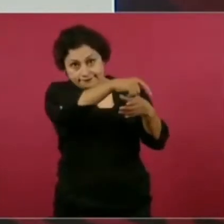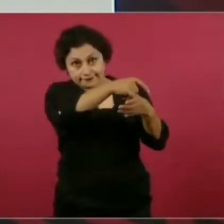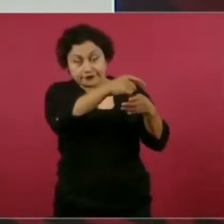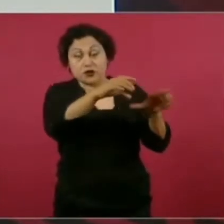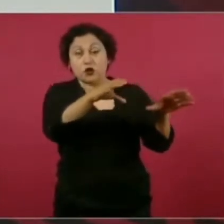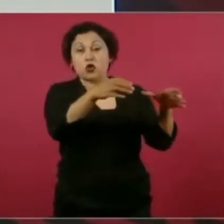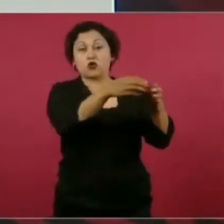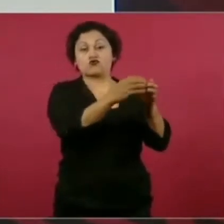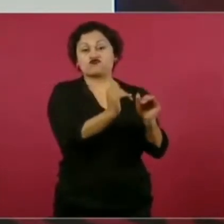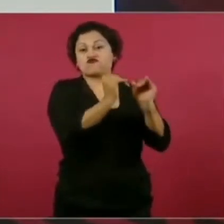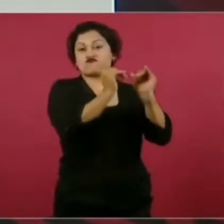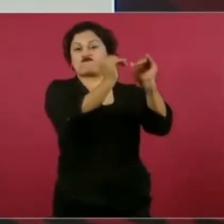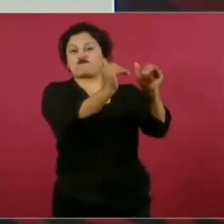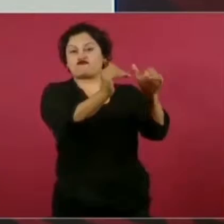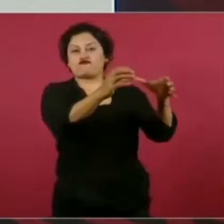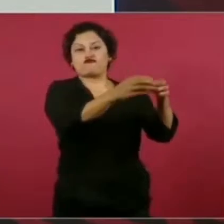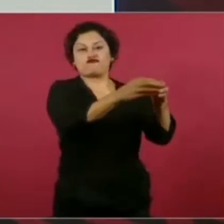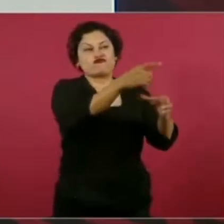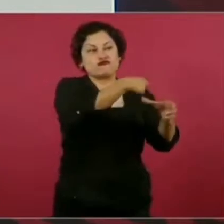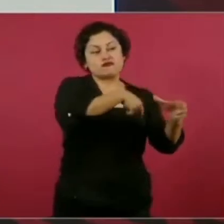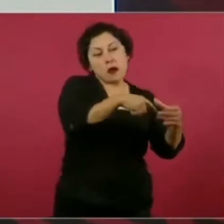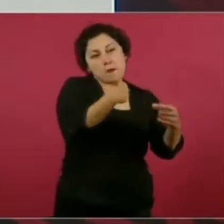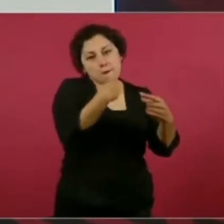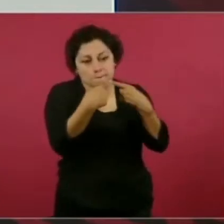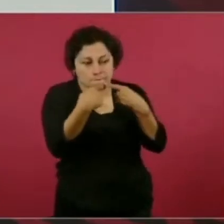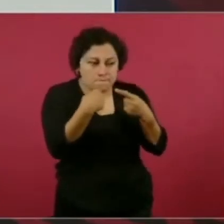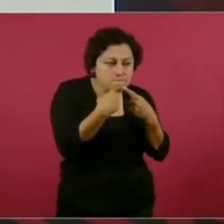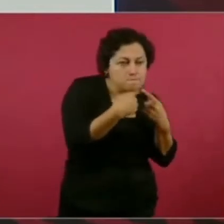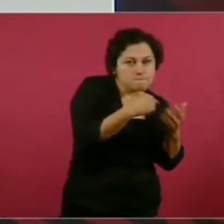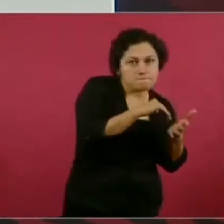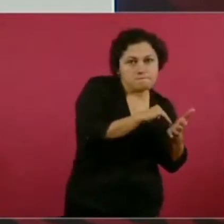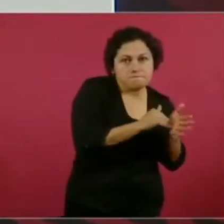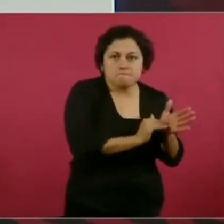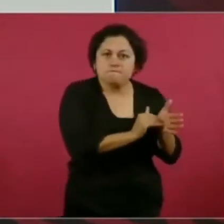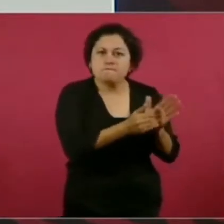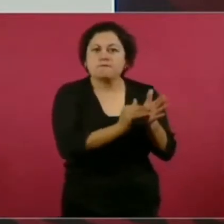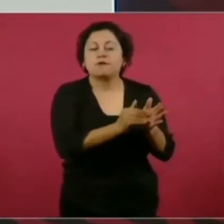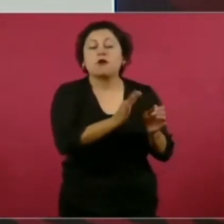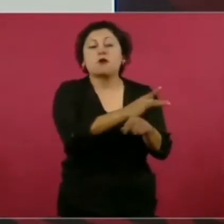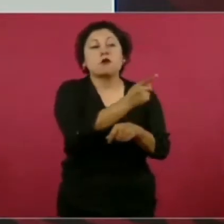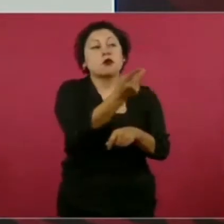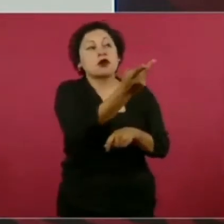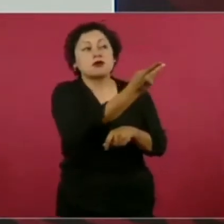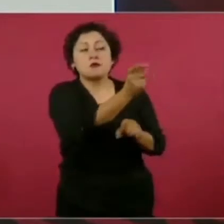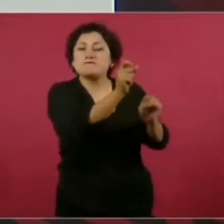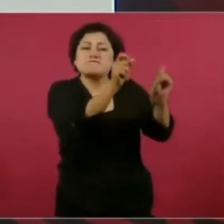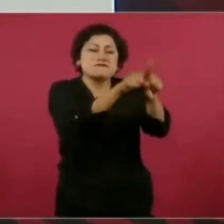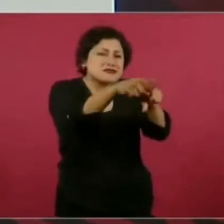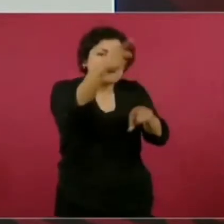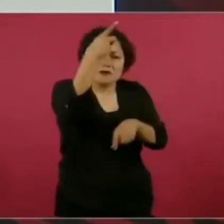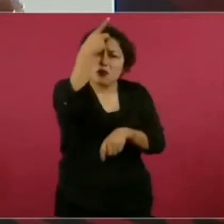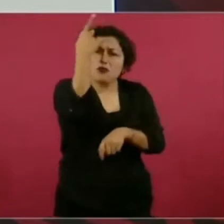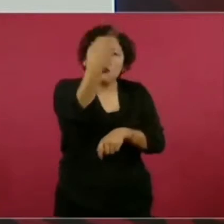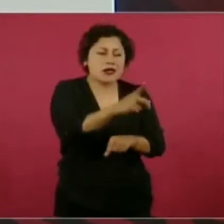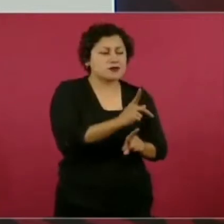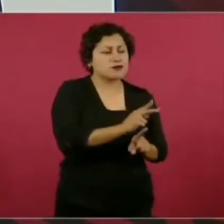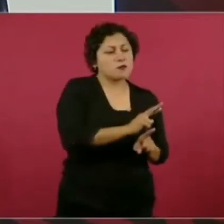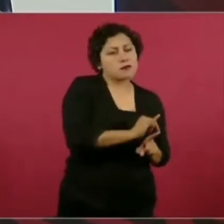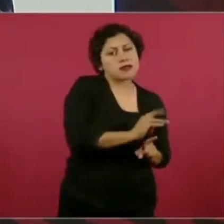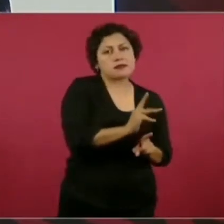porque eran los dueños, o son los dueños de los dos partidos, y usaban a un partido u a